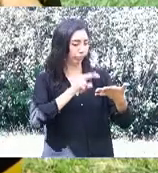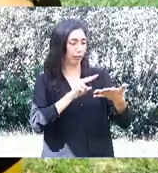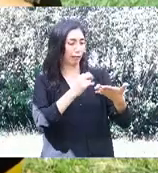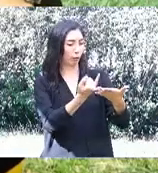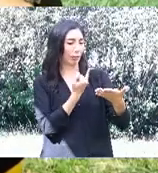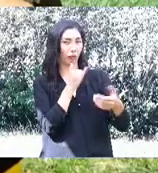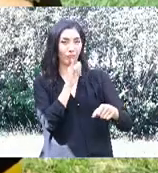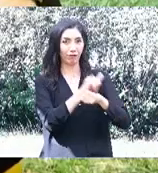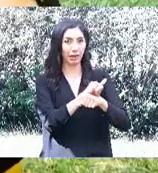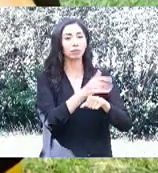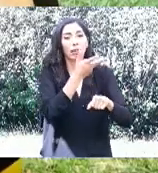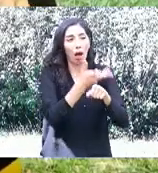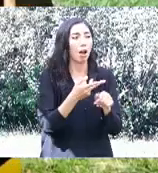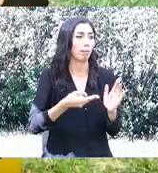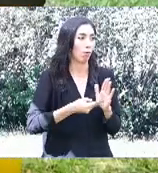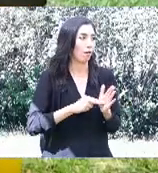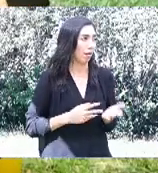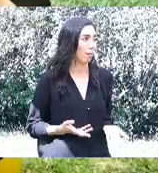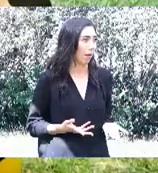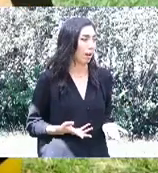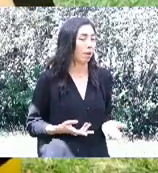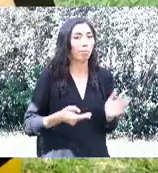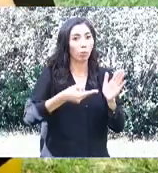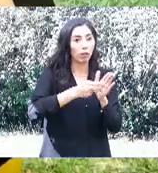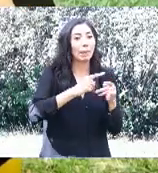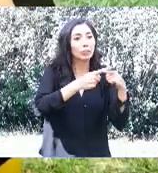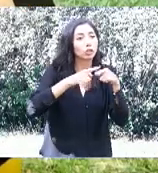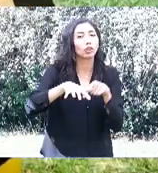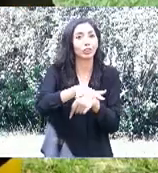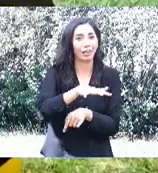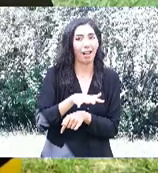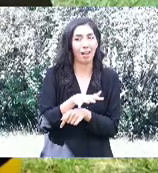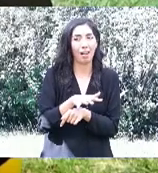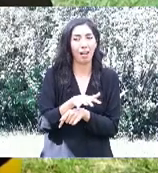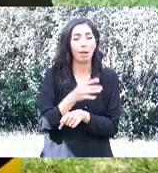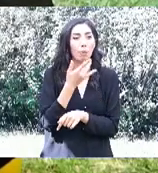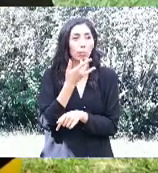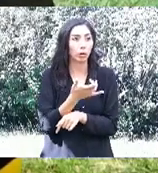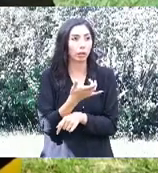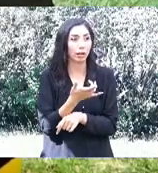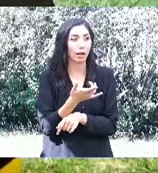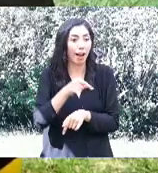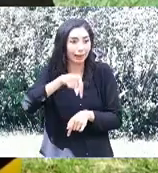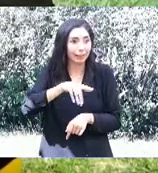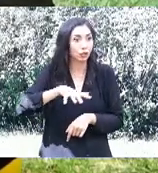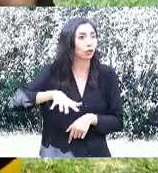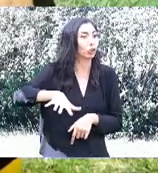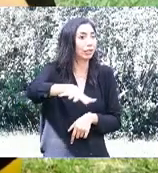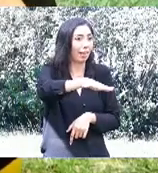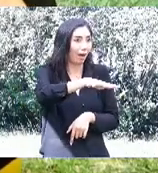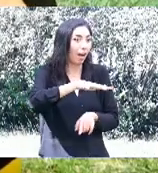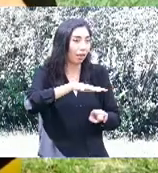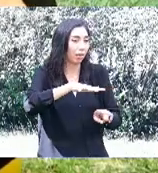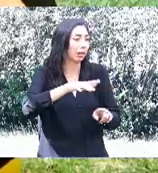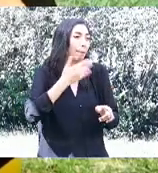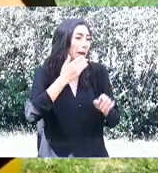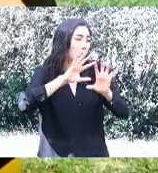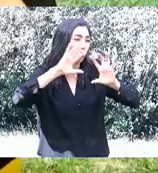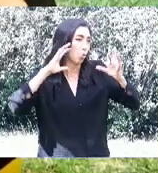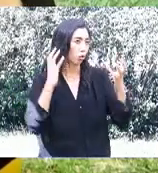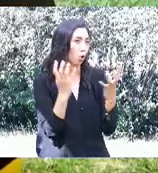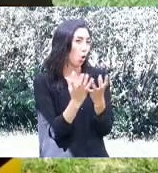tenemos un problema tenemos un problema también social dado que vivimos en un en una sociedad digamos y es un fenómeno mundial